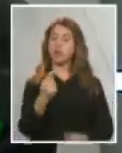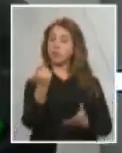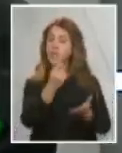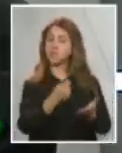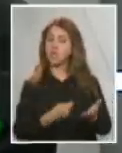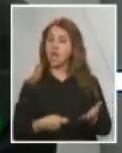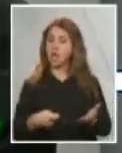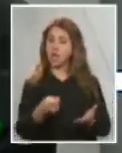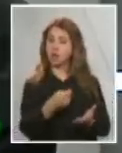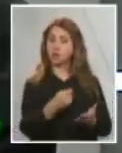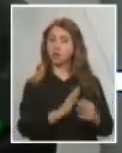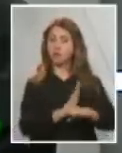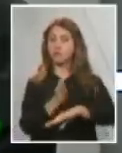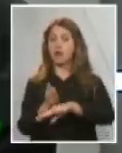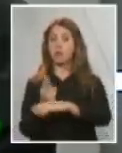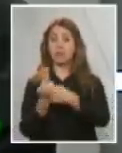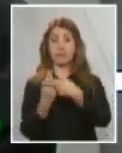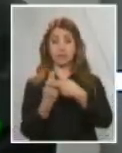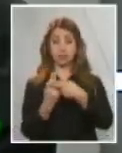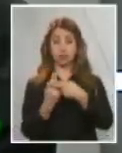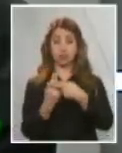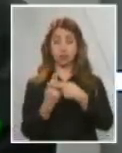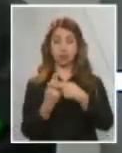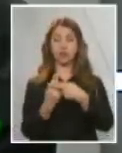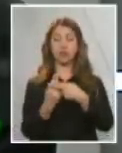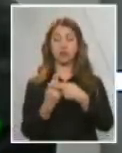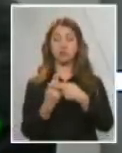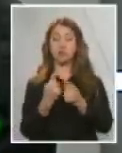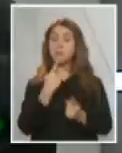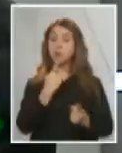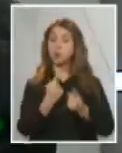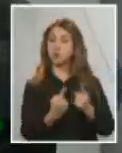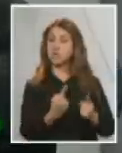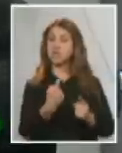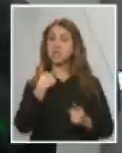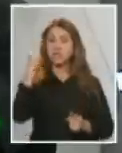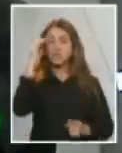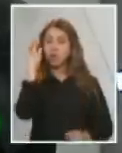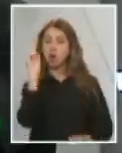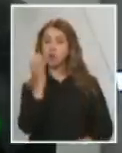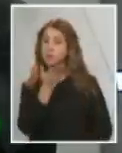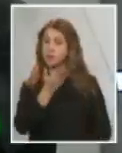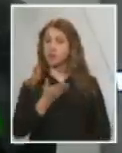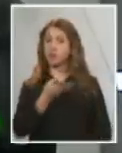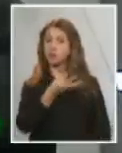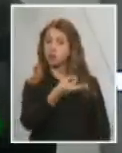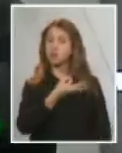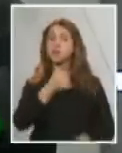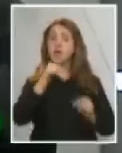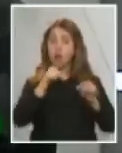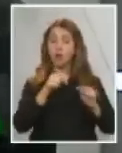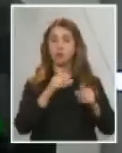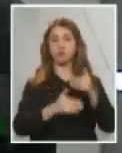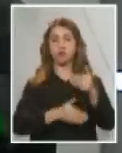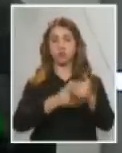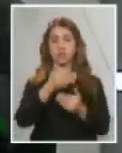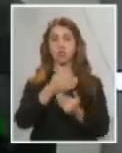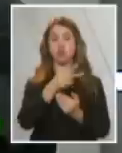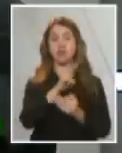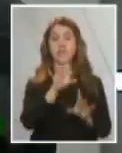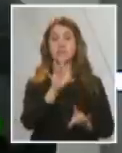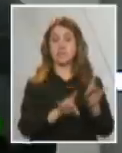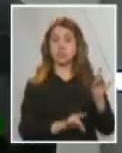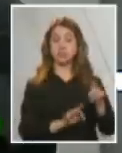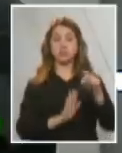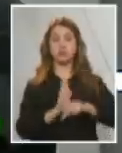diseñarlo. Vamos a Teletón para preguntarles qué les parecía. Y nos dicen, ahora está el proceso de